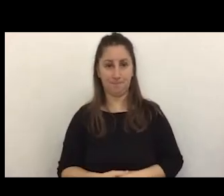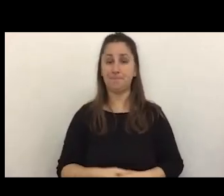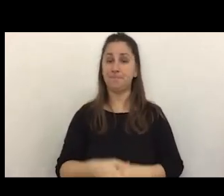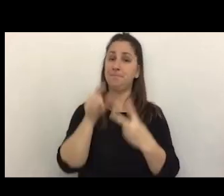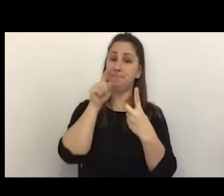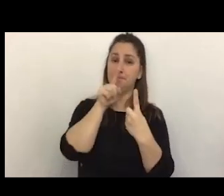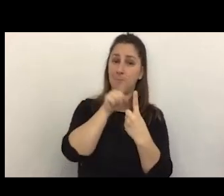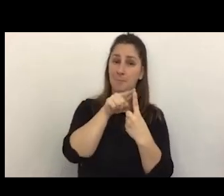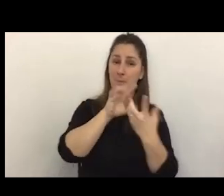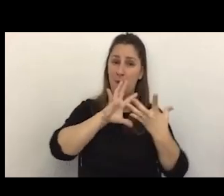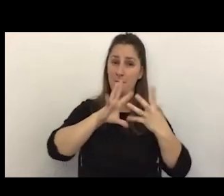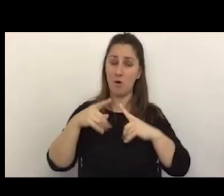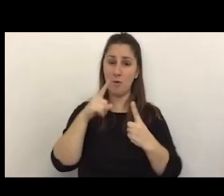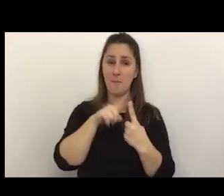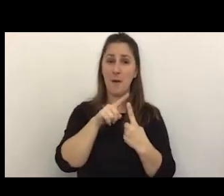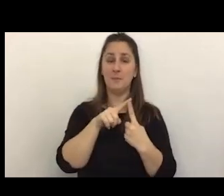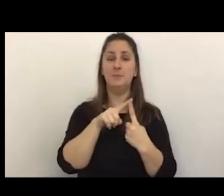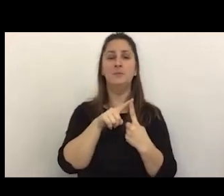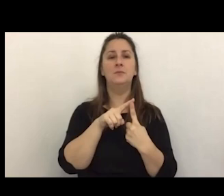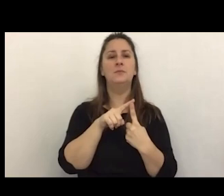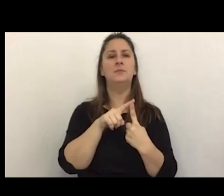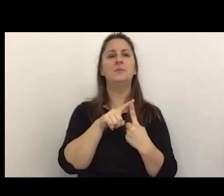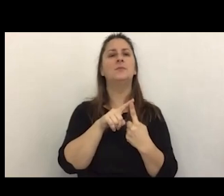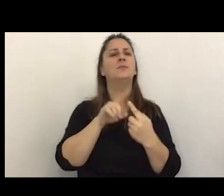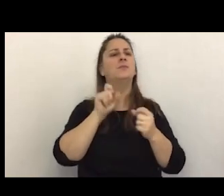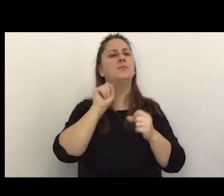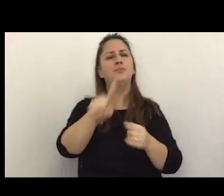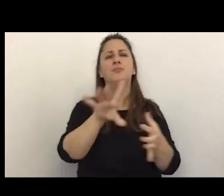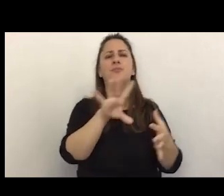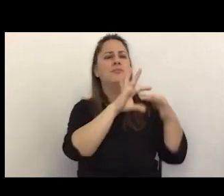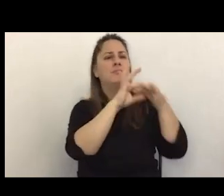aspecto, que es el relacionado con